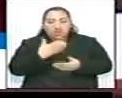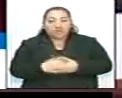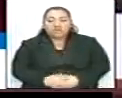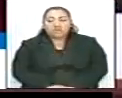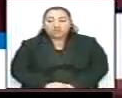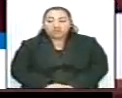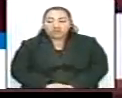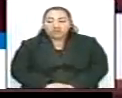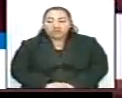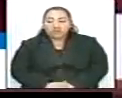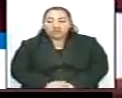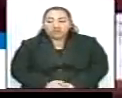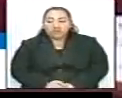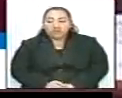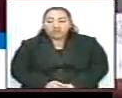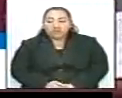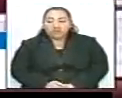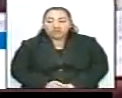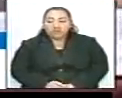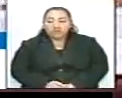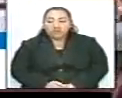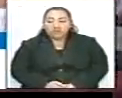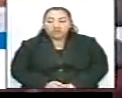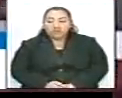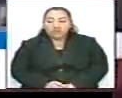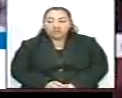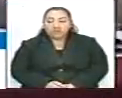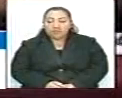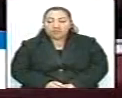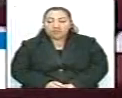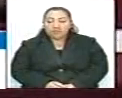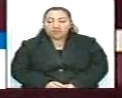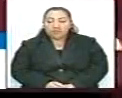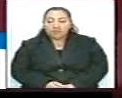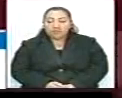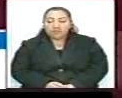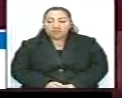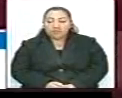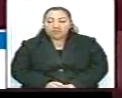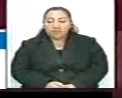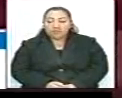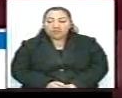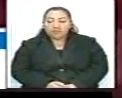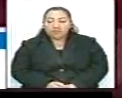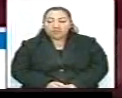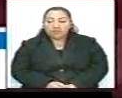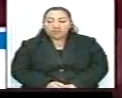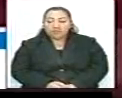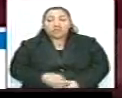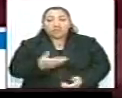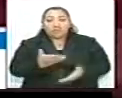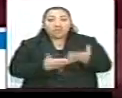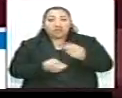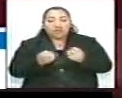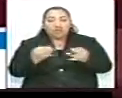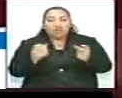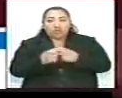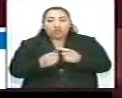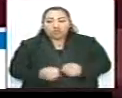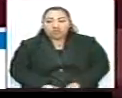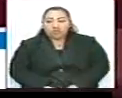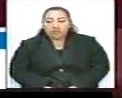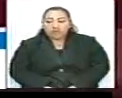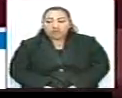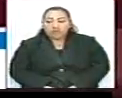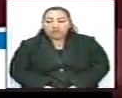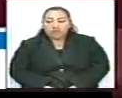gracias. Muchísimas gracias, Concejal Trujillo. Bueno, como ha sido un pedido de varios congresistas, vamos